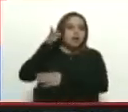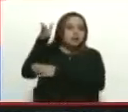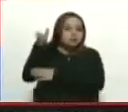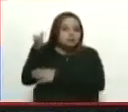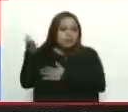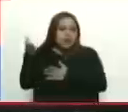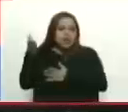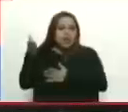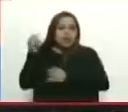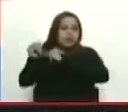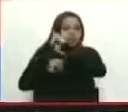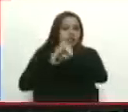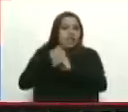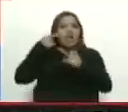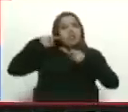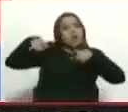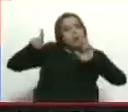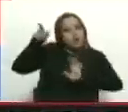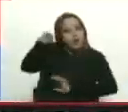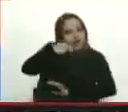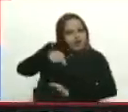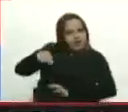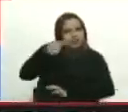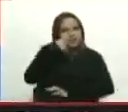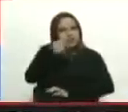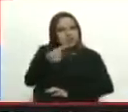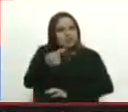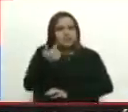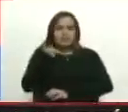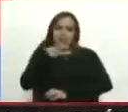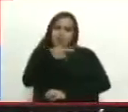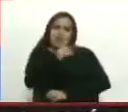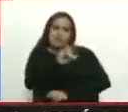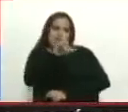según ellos, eso está muy poquito.